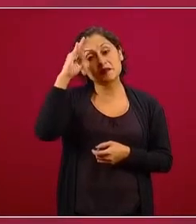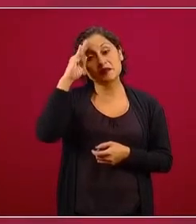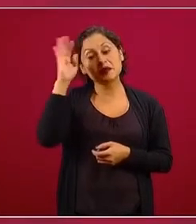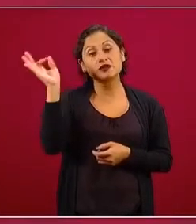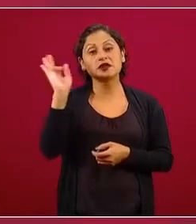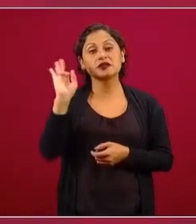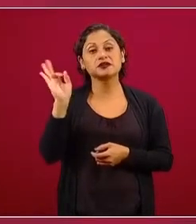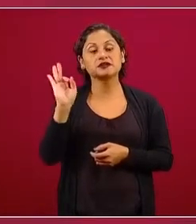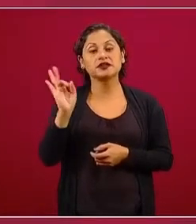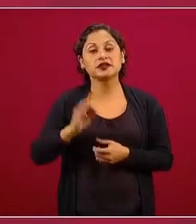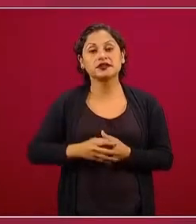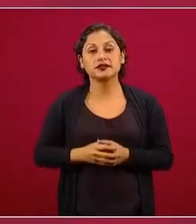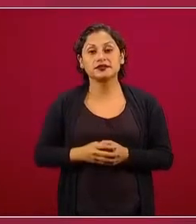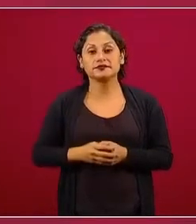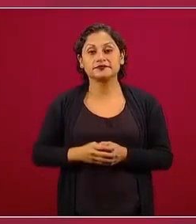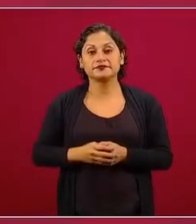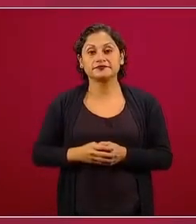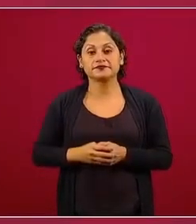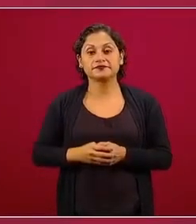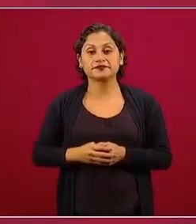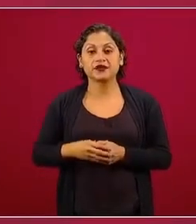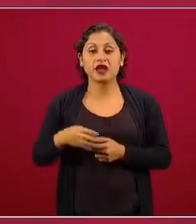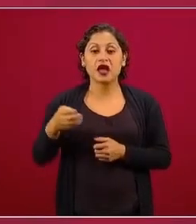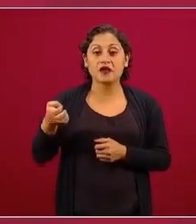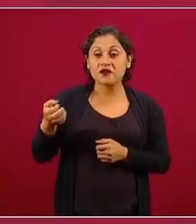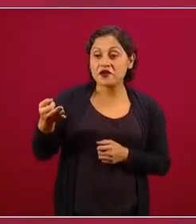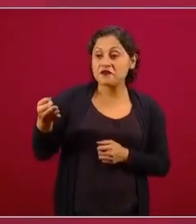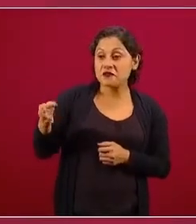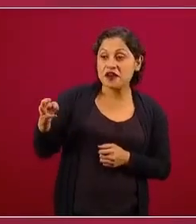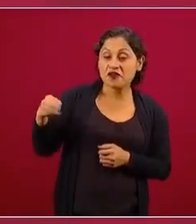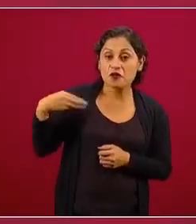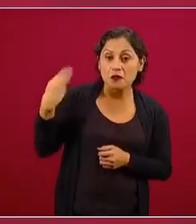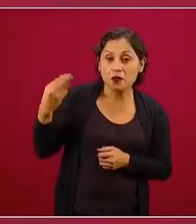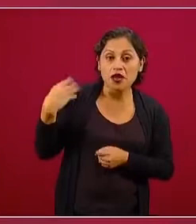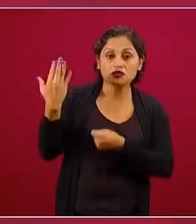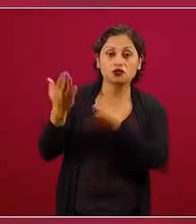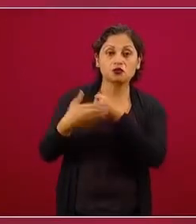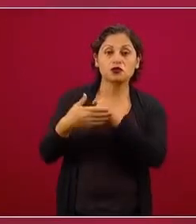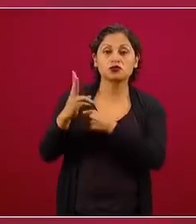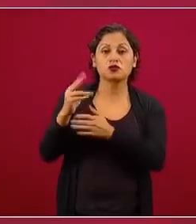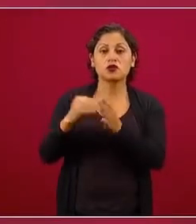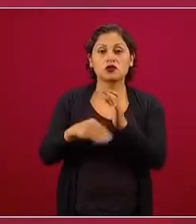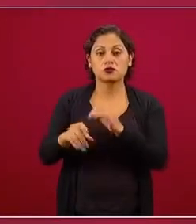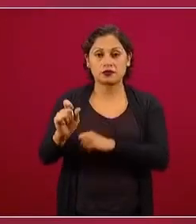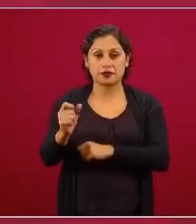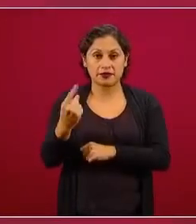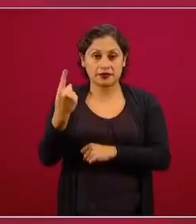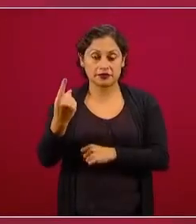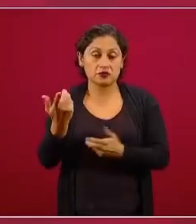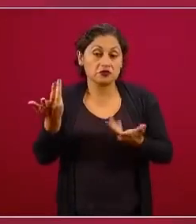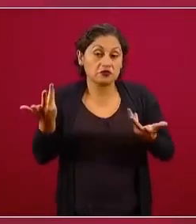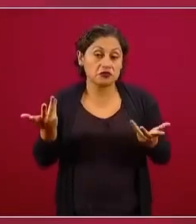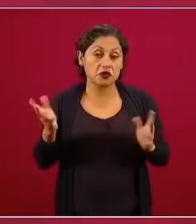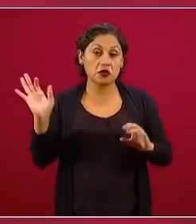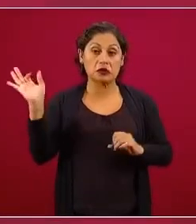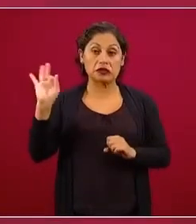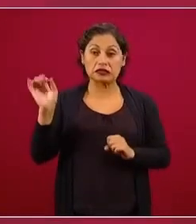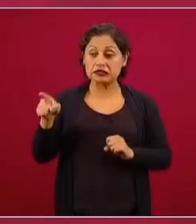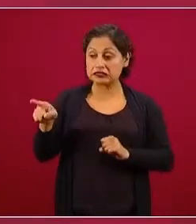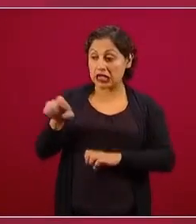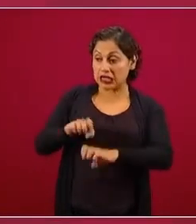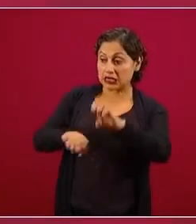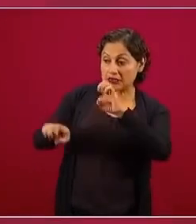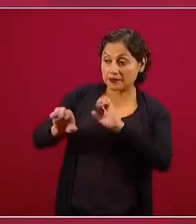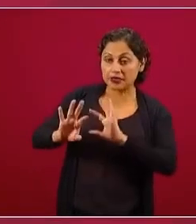del próximo año, a menos que alguna vacuna pueda llevar rápidamente a cabo los procesos que acabamos de comentar estén